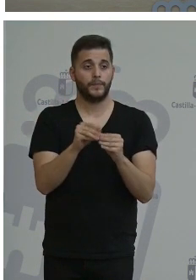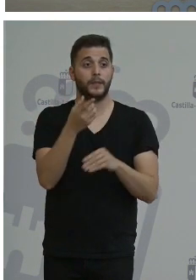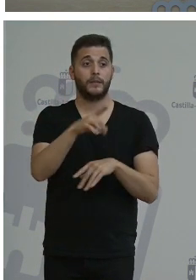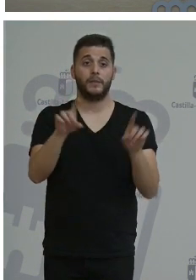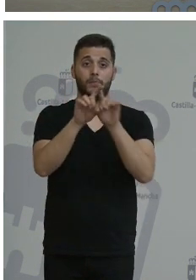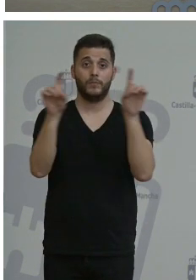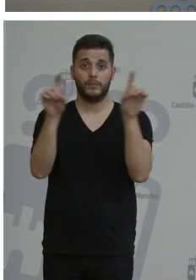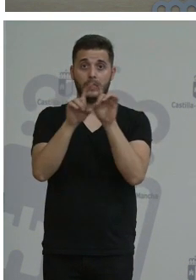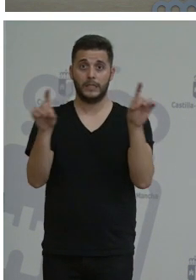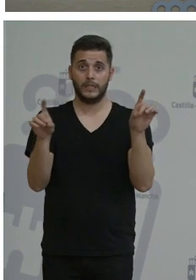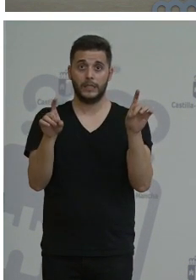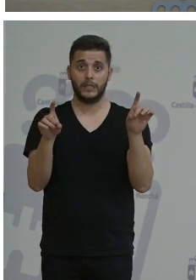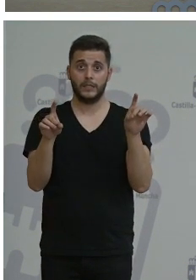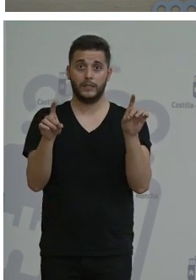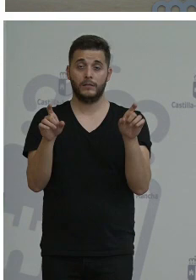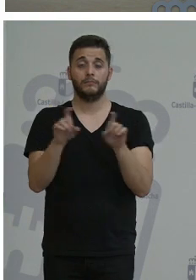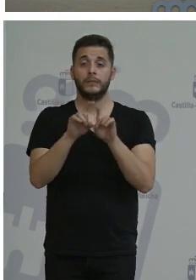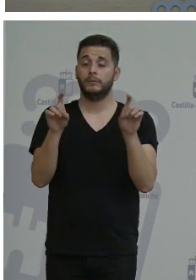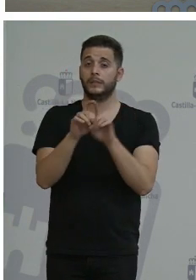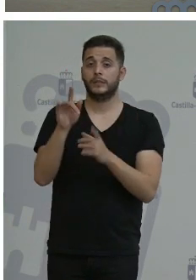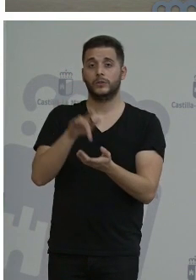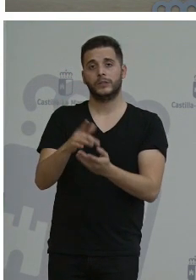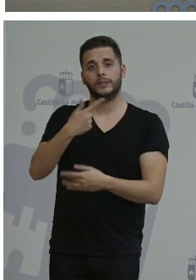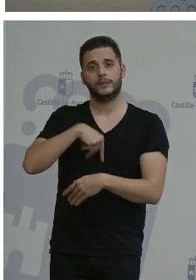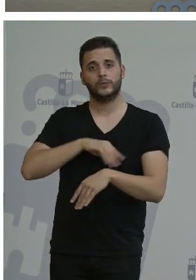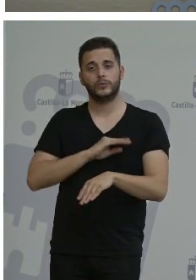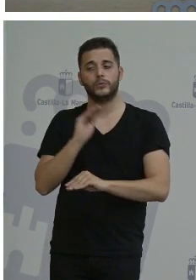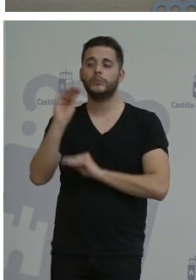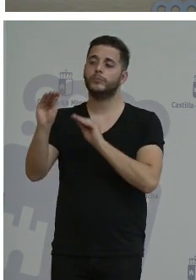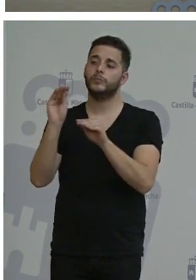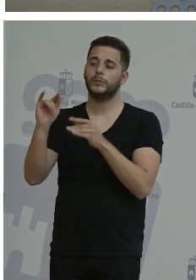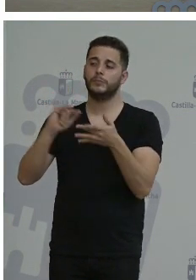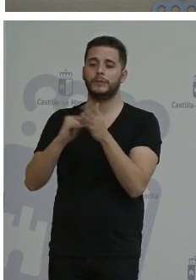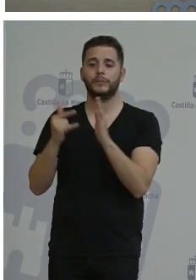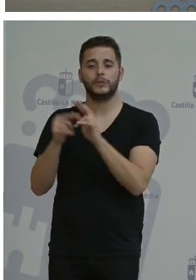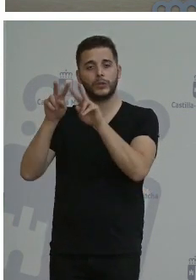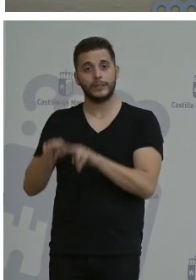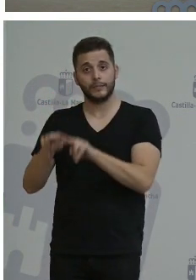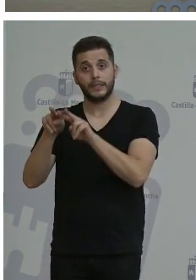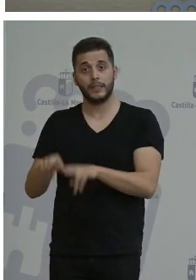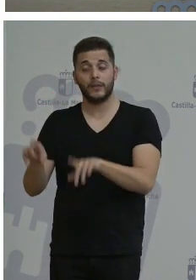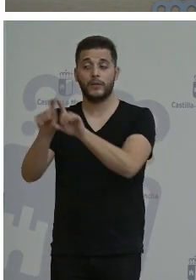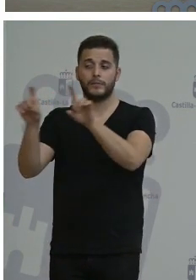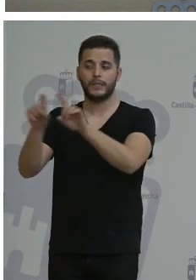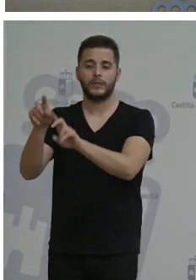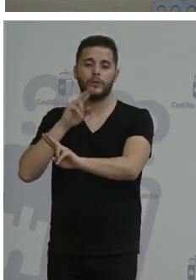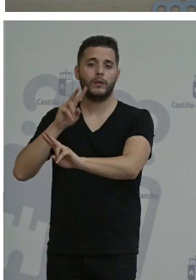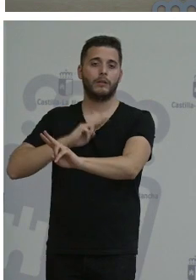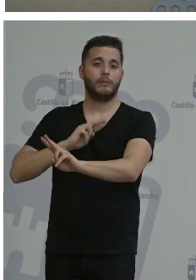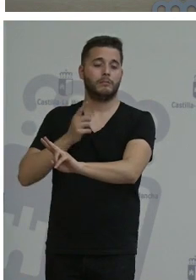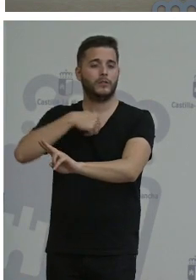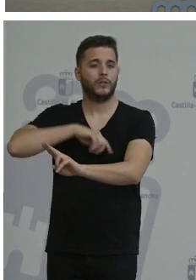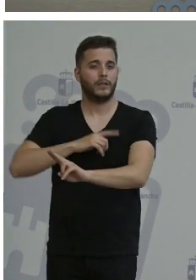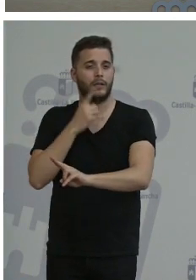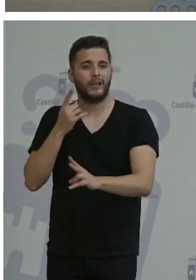a las que entrevistábamos en este proyecto de investigación nos decían, es que no sabemos por qué